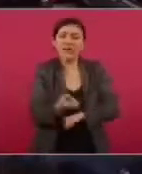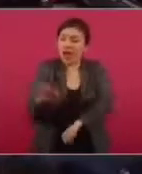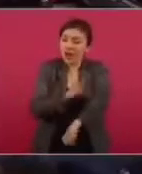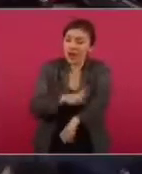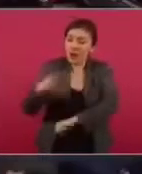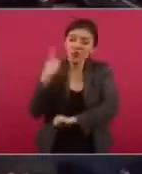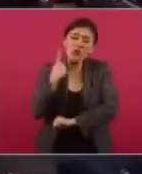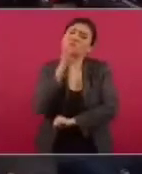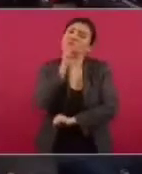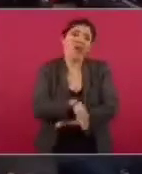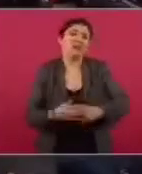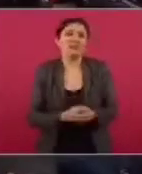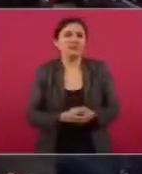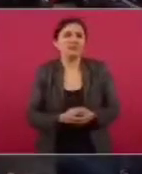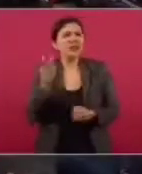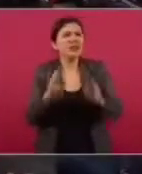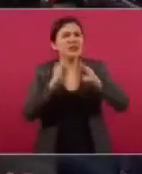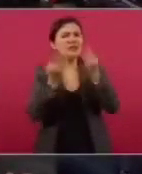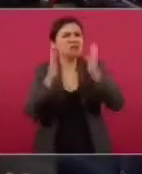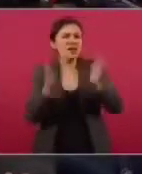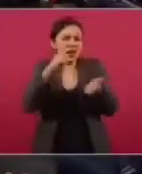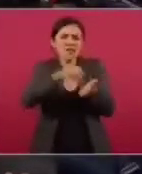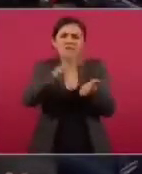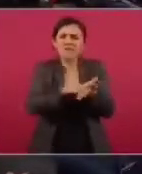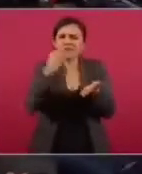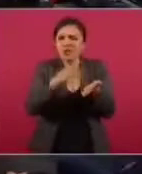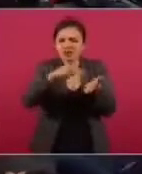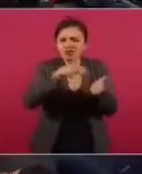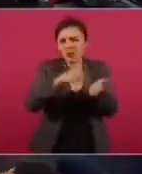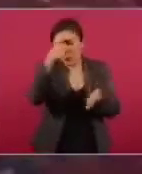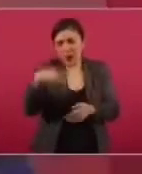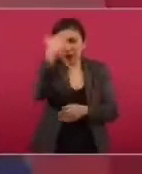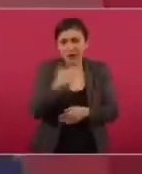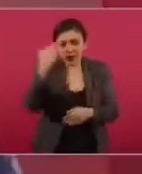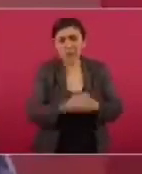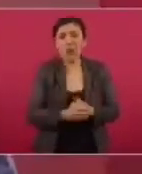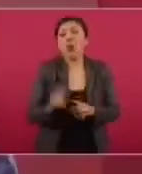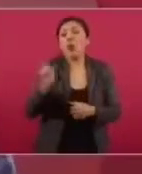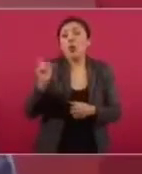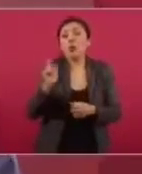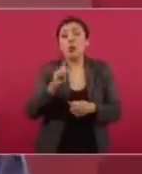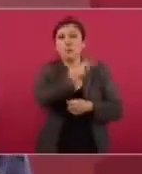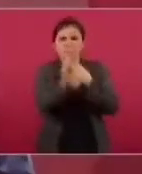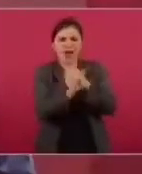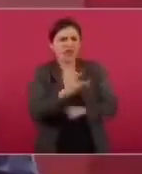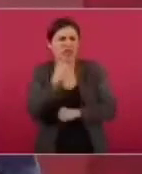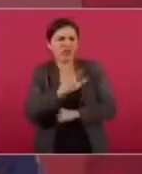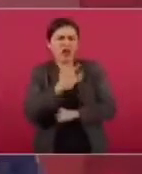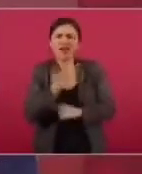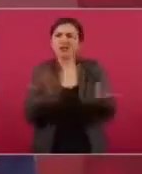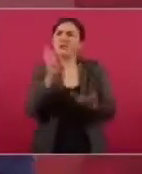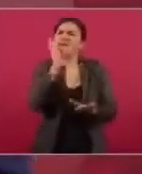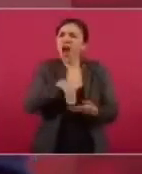Es un mecanismo que está establecido en el tratado de revisión cuando un país considera que no se está